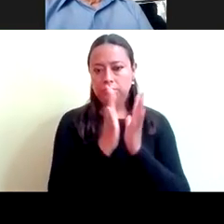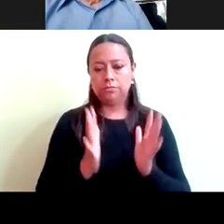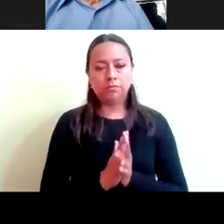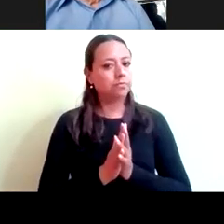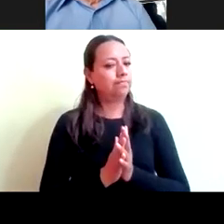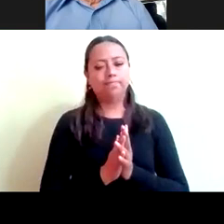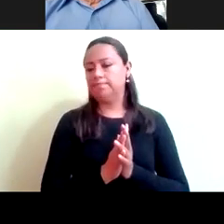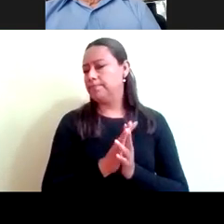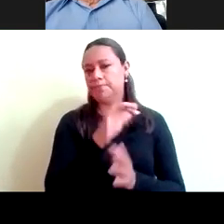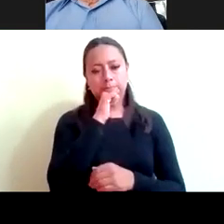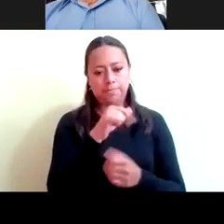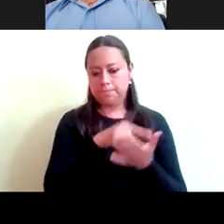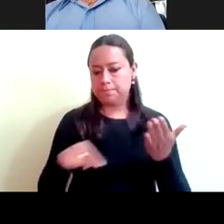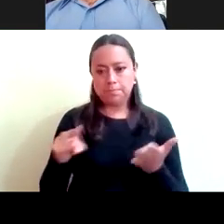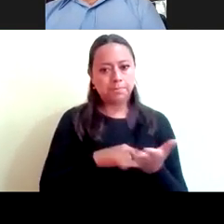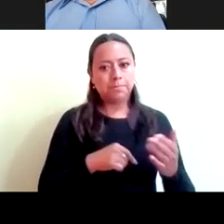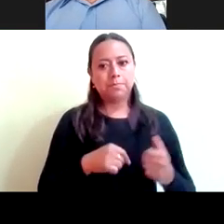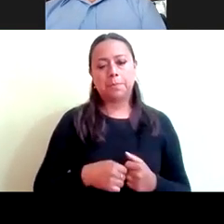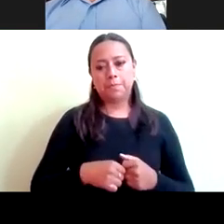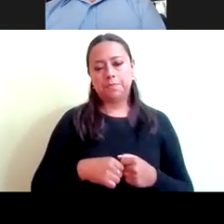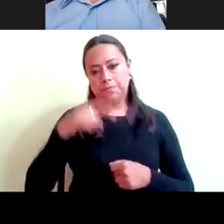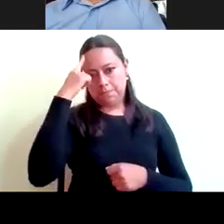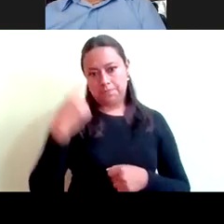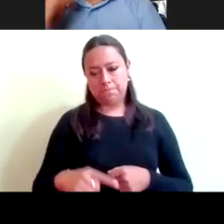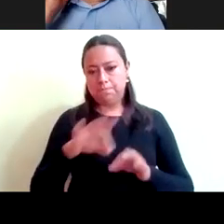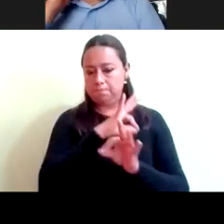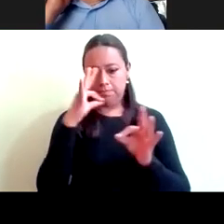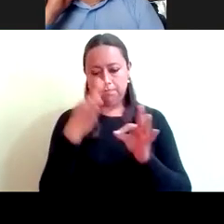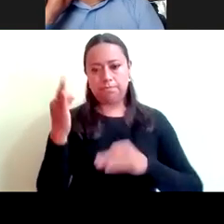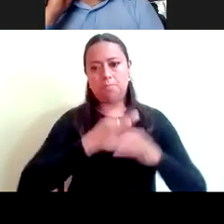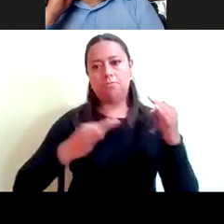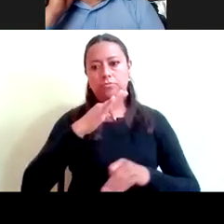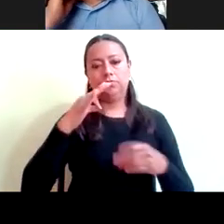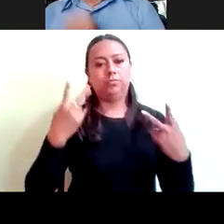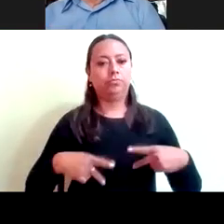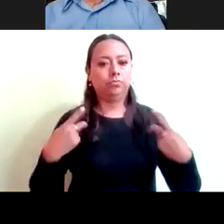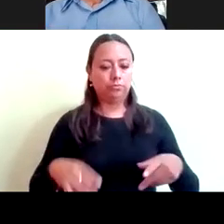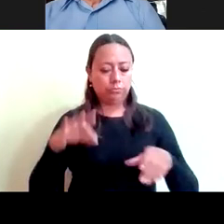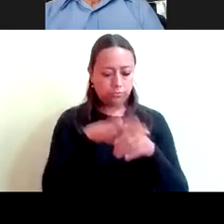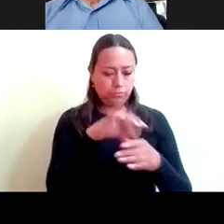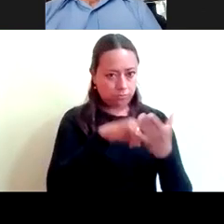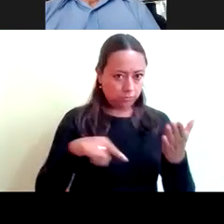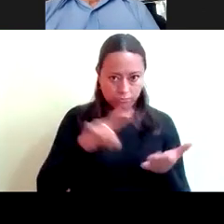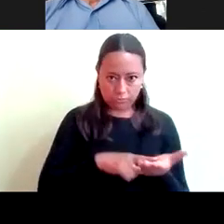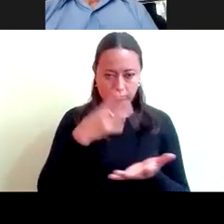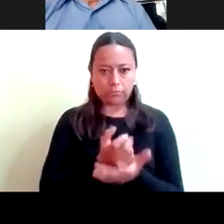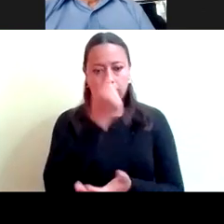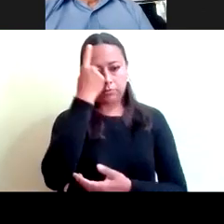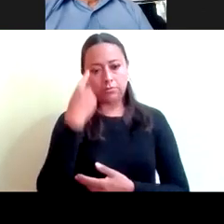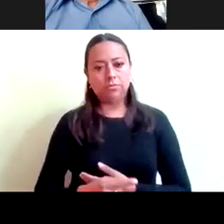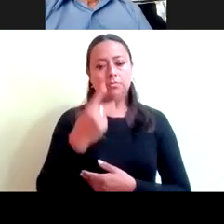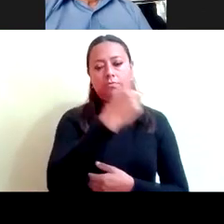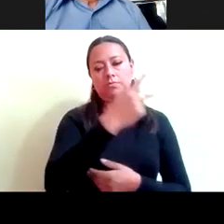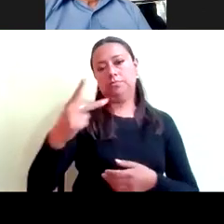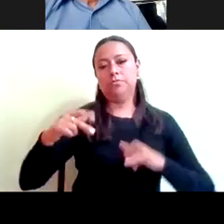participativos para llevar a cabo lo que la gente votó y ganó para sus unidades territoriales, a